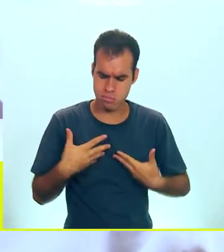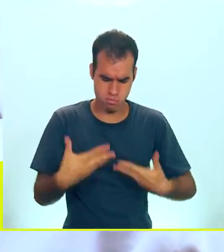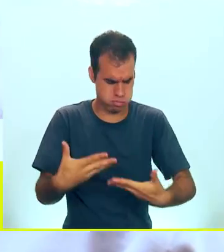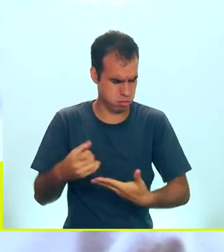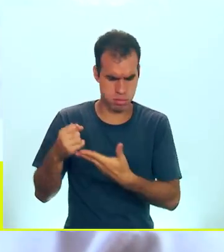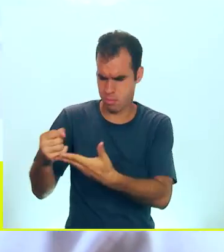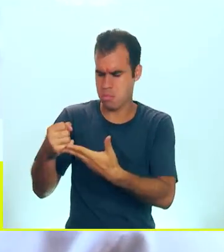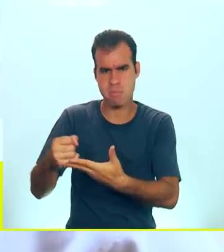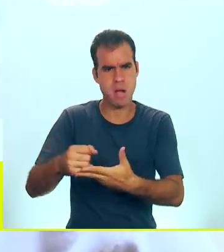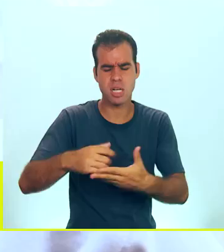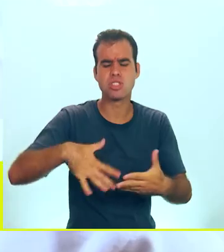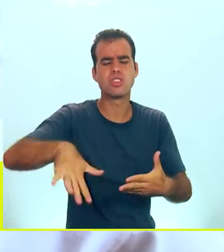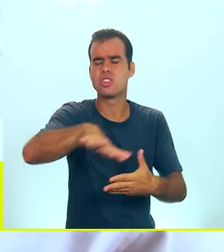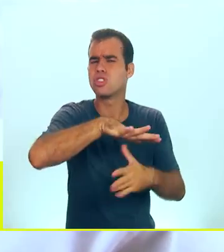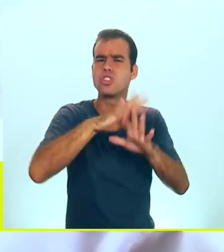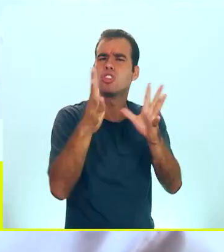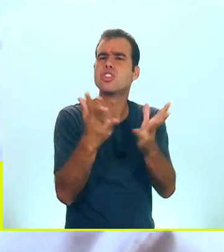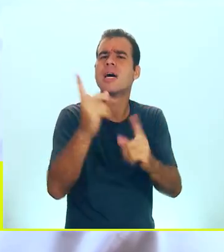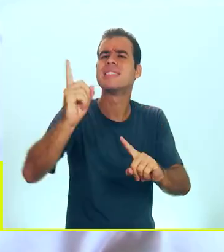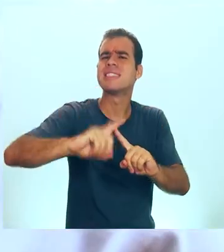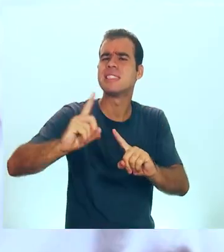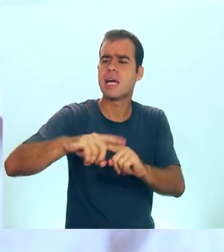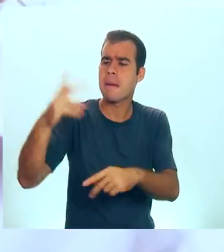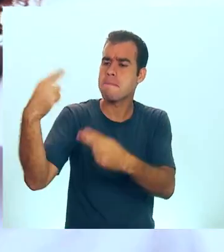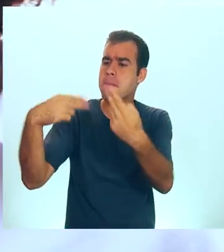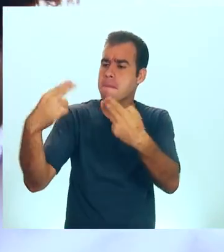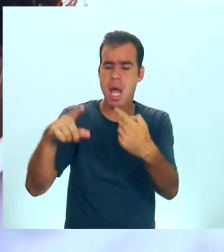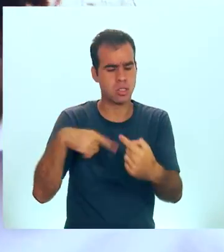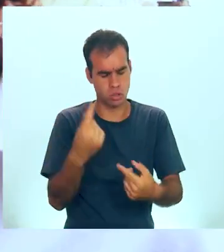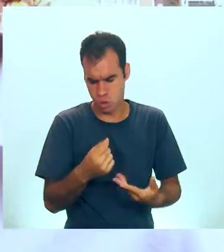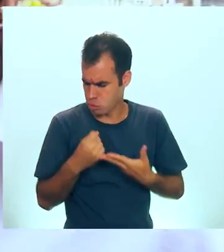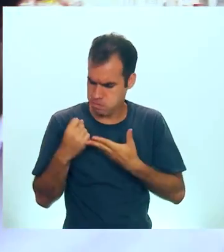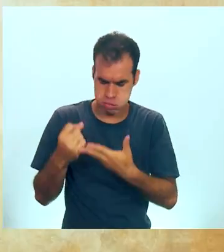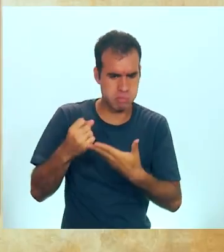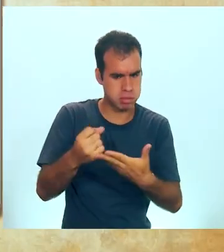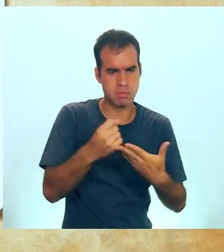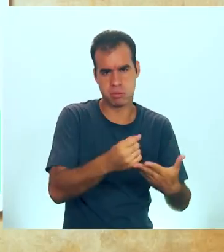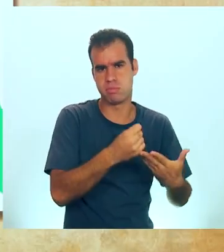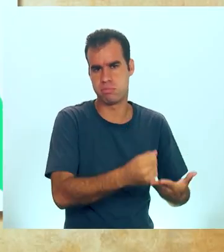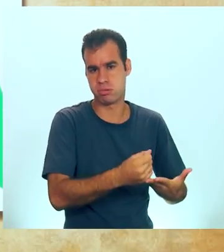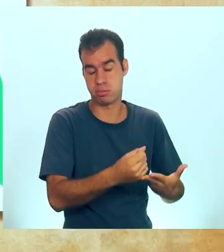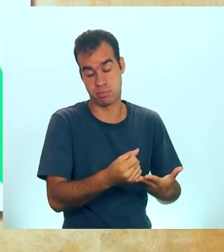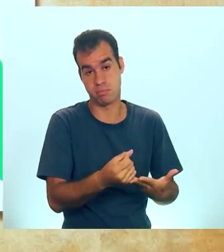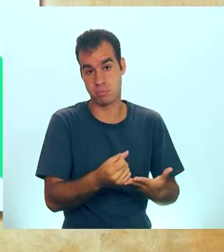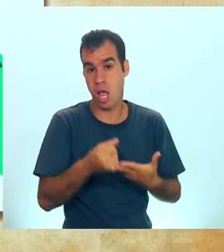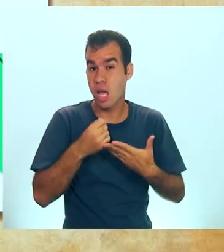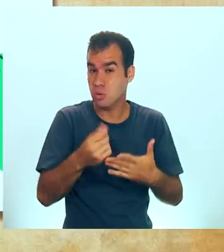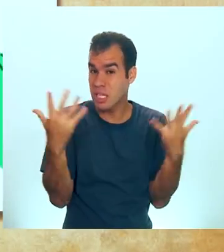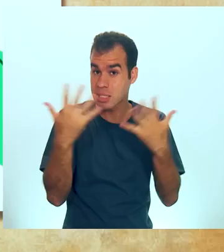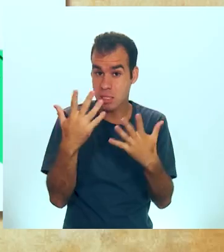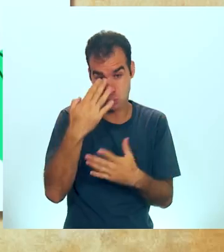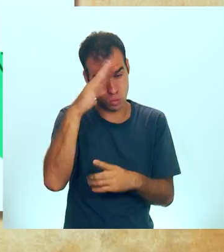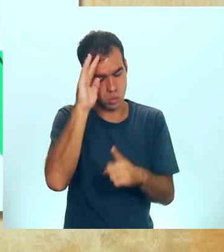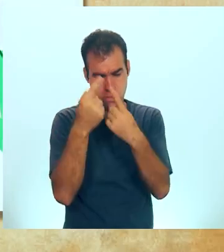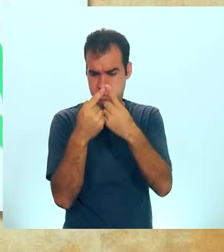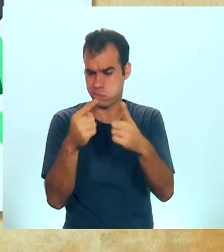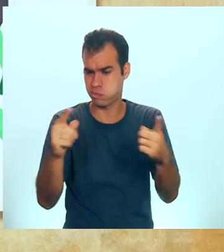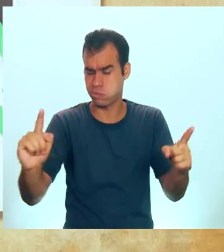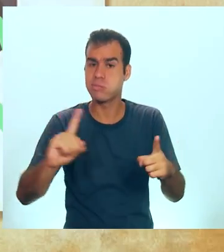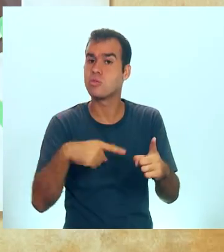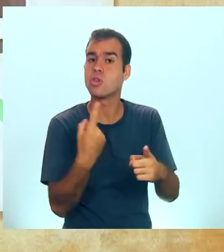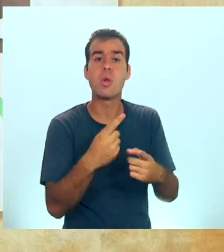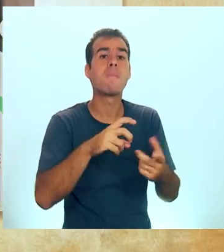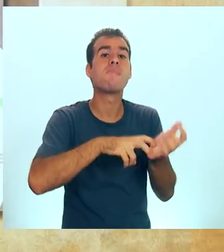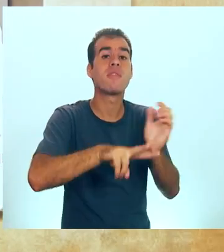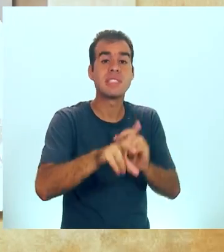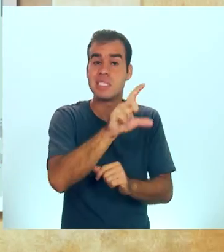todas las tareas, para todo lo que sea convocado, apoyar a la dirección del país, de nuestra provincia, de nuestra